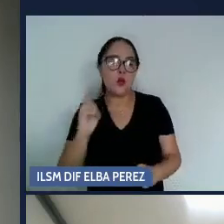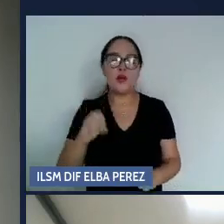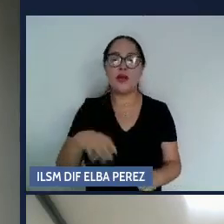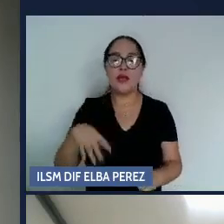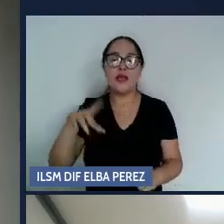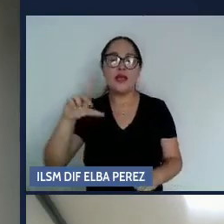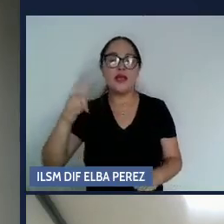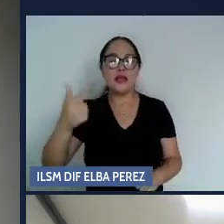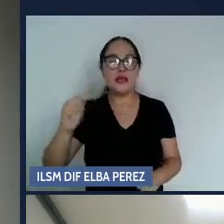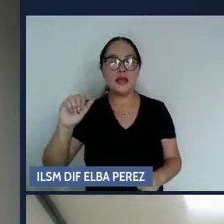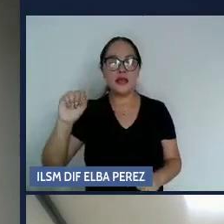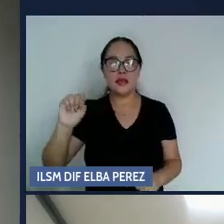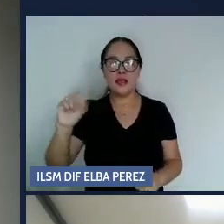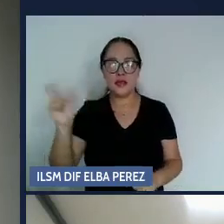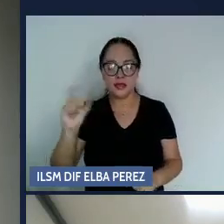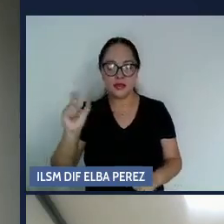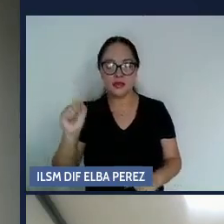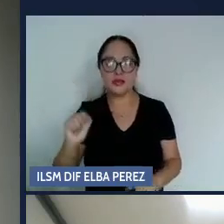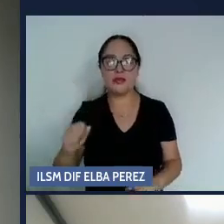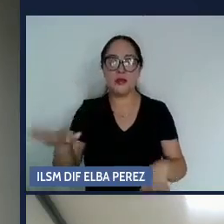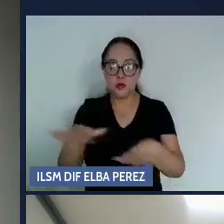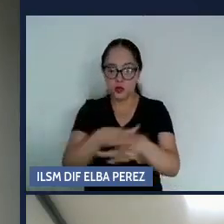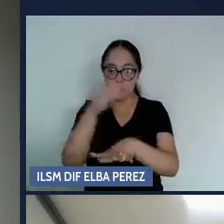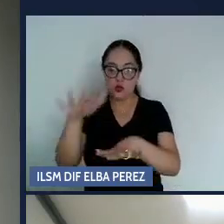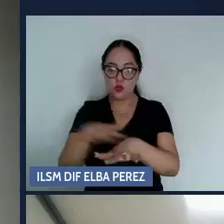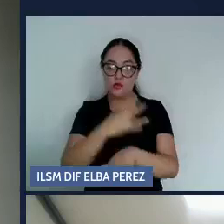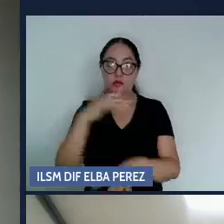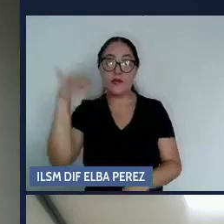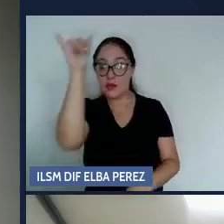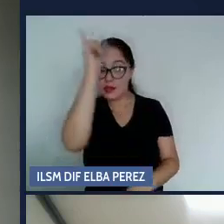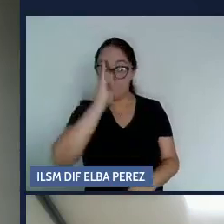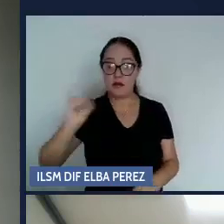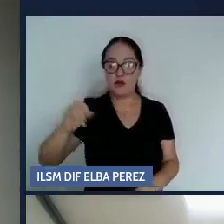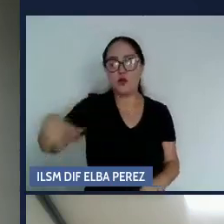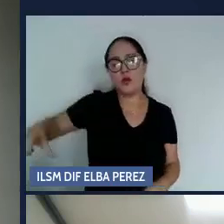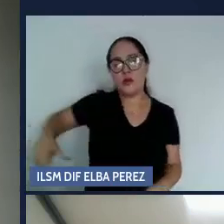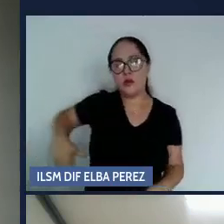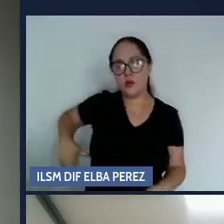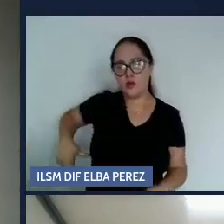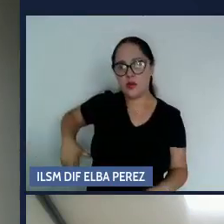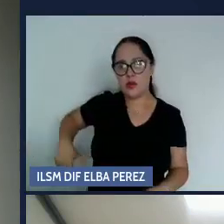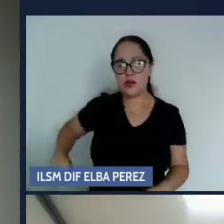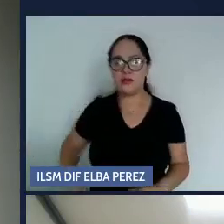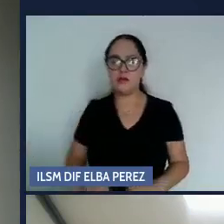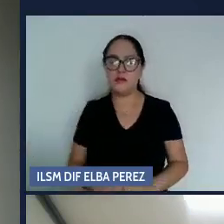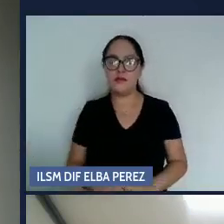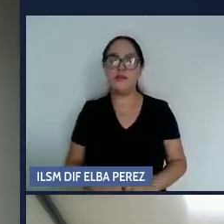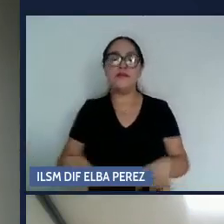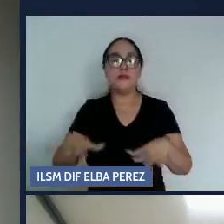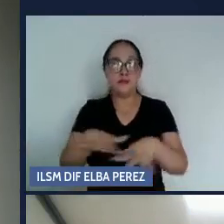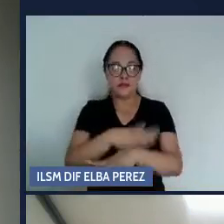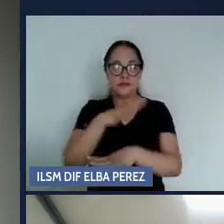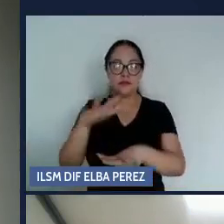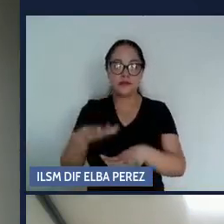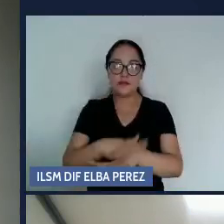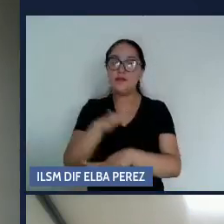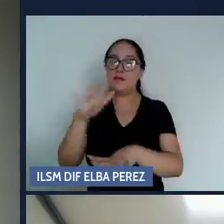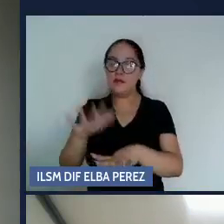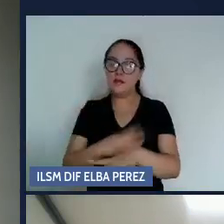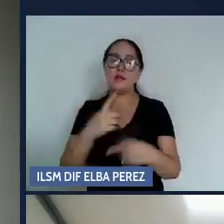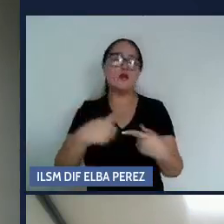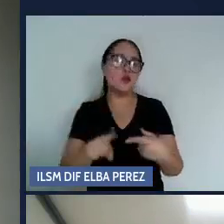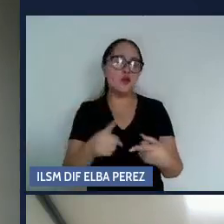se renuevan diputaciones locales, cuando se renuevan ayuntamientos o alcaldías. Y el